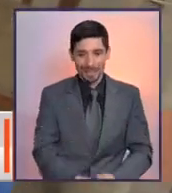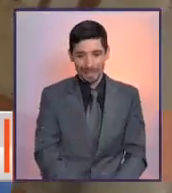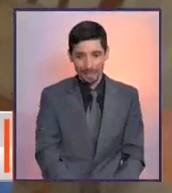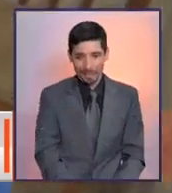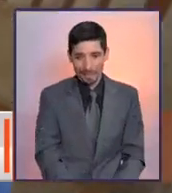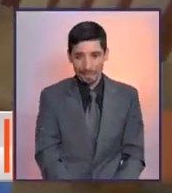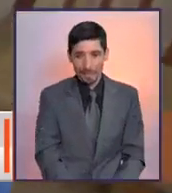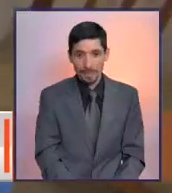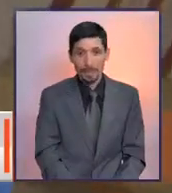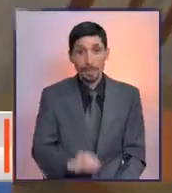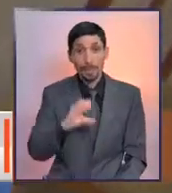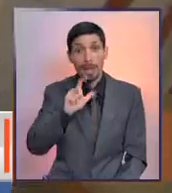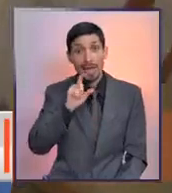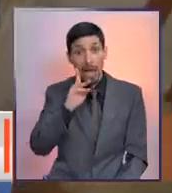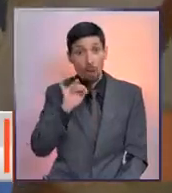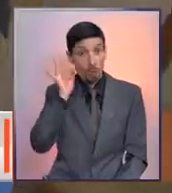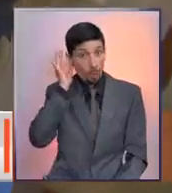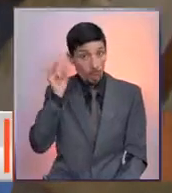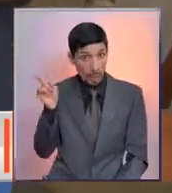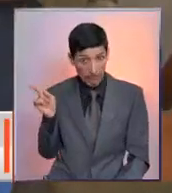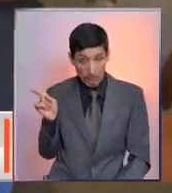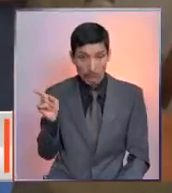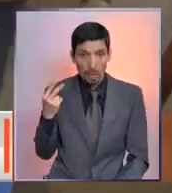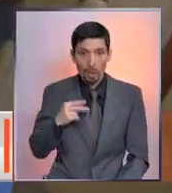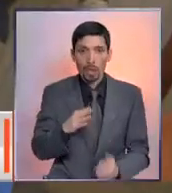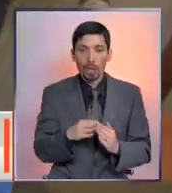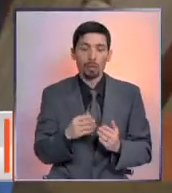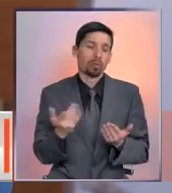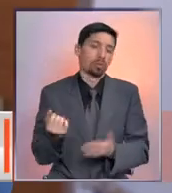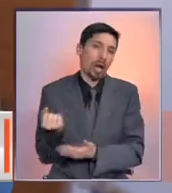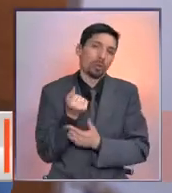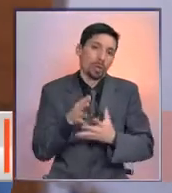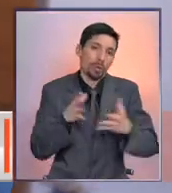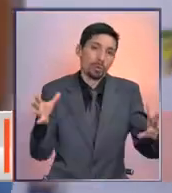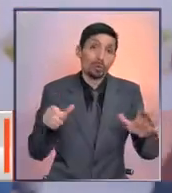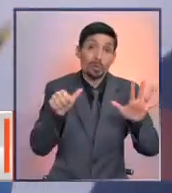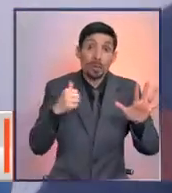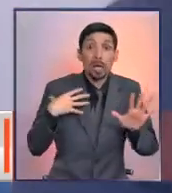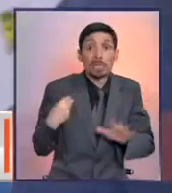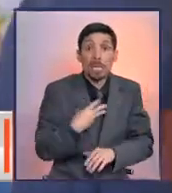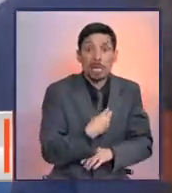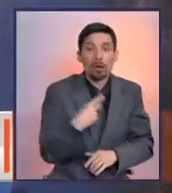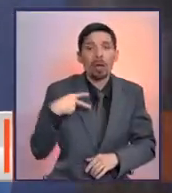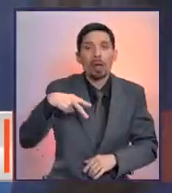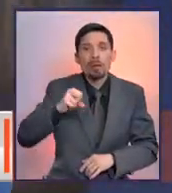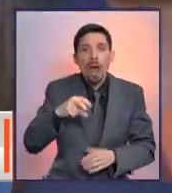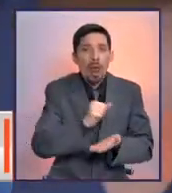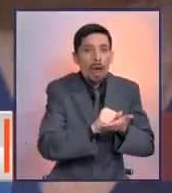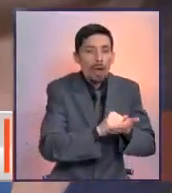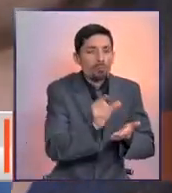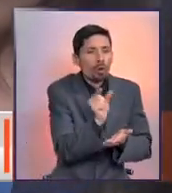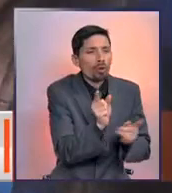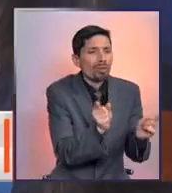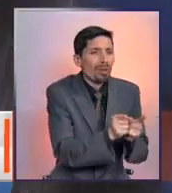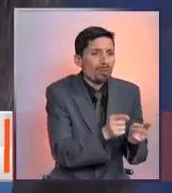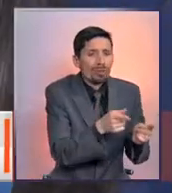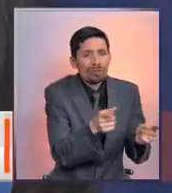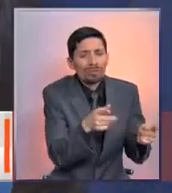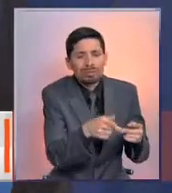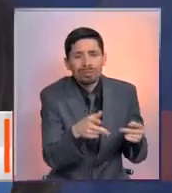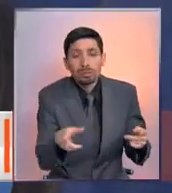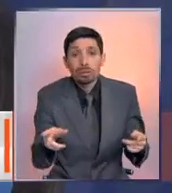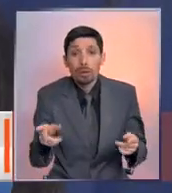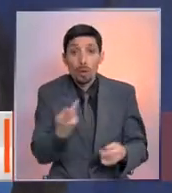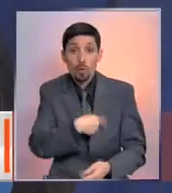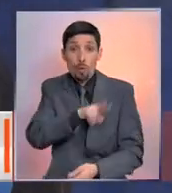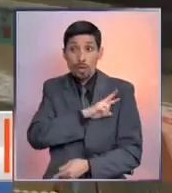Para Claudia, la ayuda de ambas ha sido fundamental. Tiene 6 hijos y estaba cansada de buscar nanas que duraban poco tiempo. Eso hasta que un cuñado les